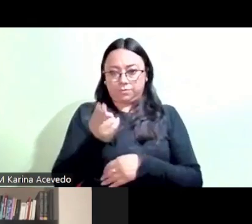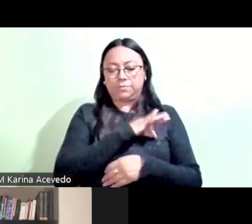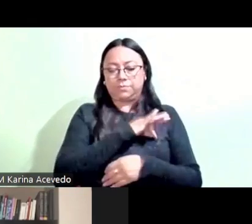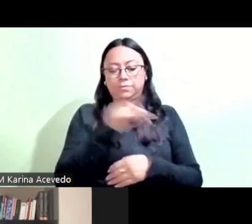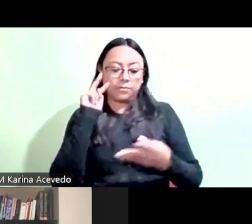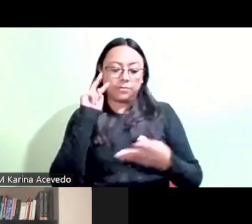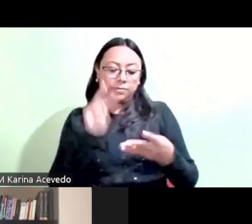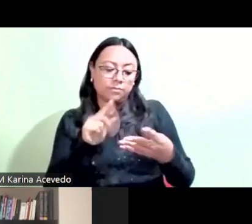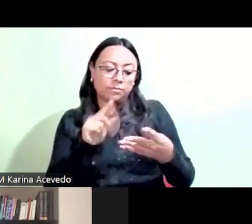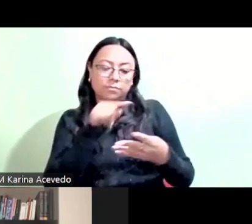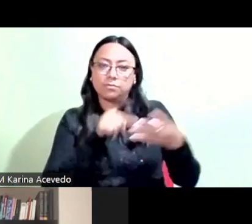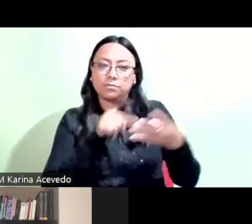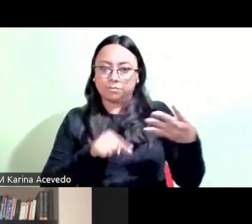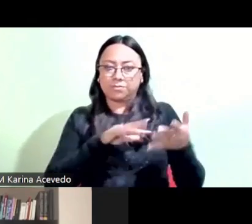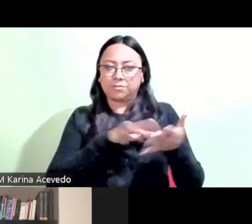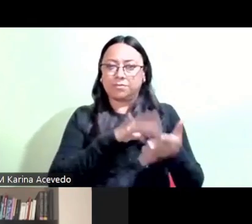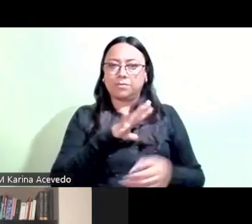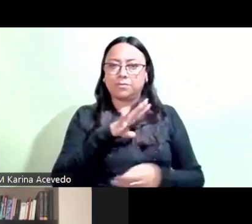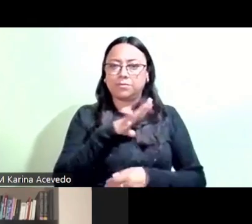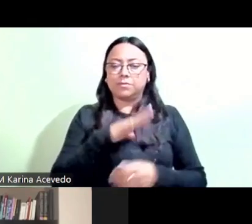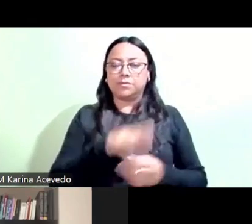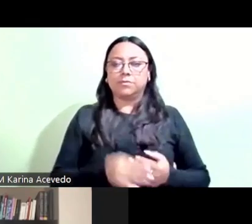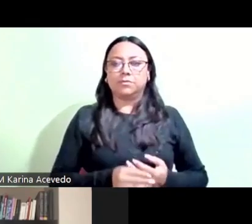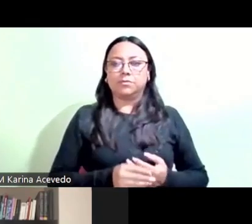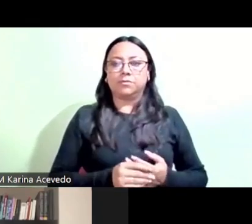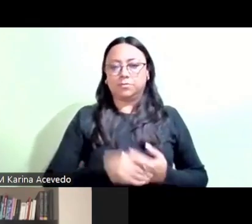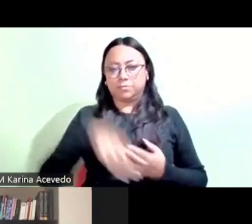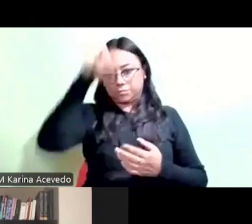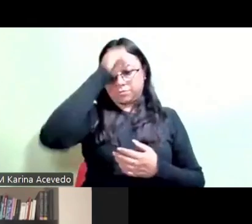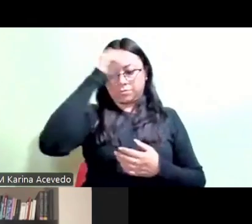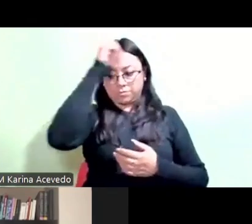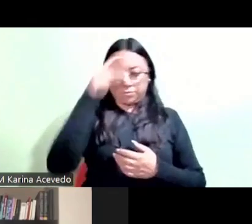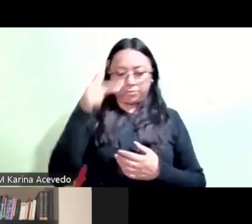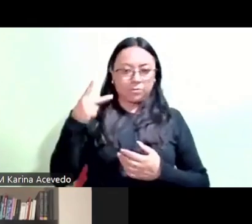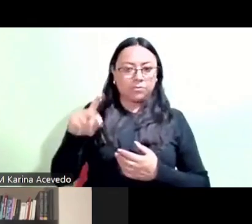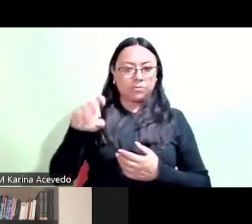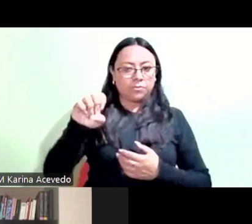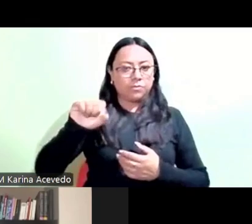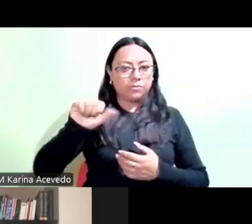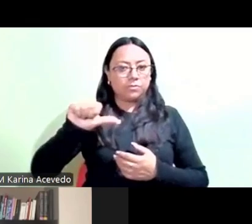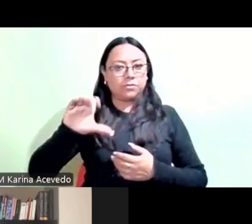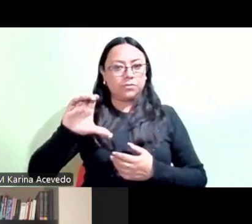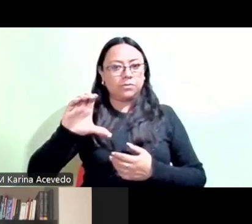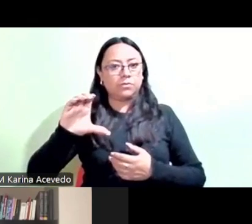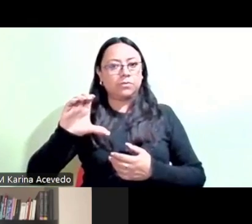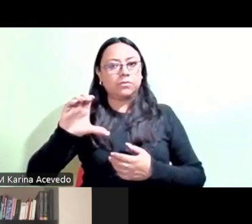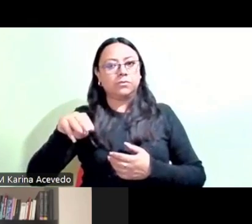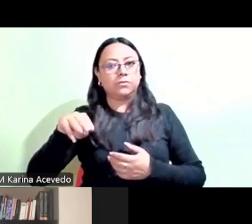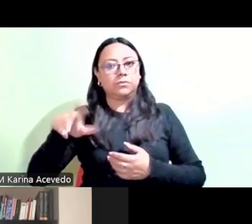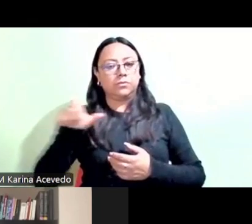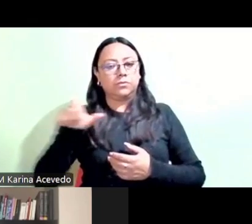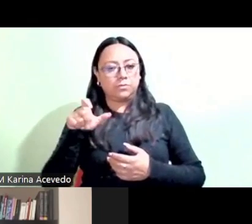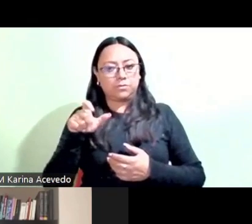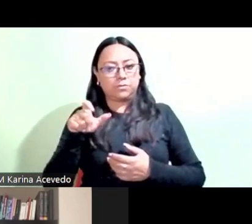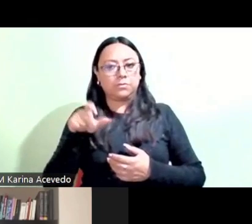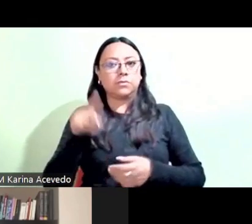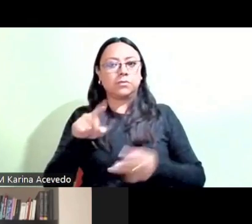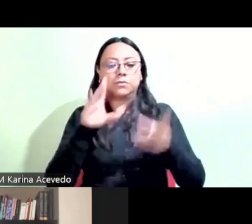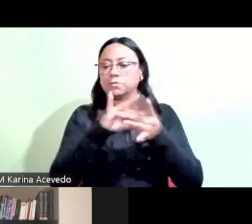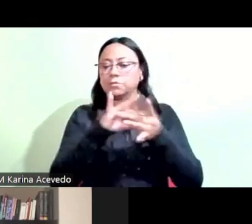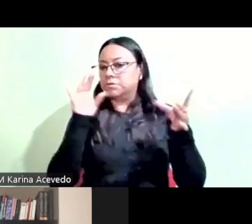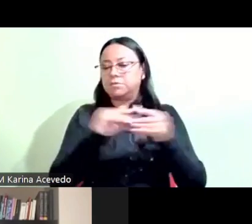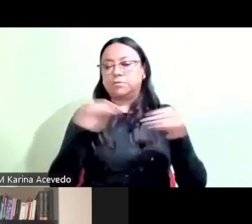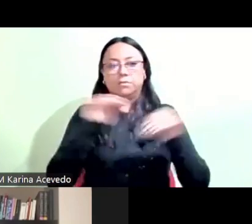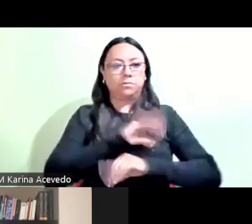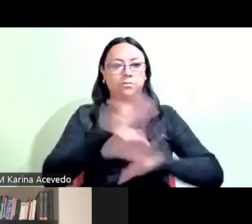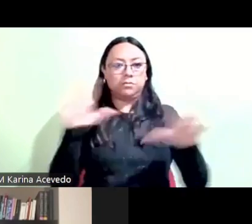se integra ahí justamente la opinión de SACMEX, dice con toda claridad que no cuenta con la factibilidad